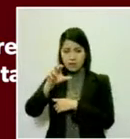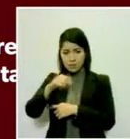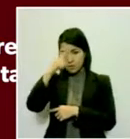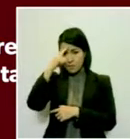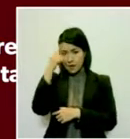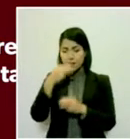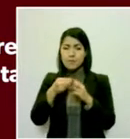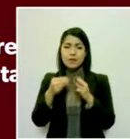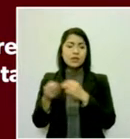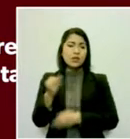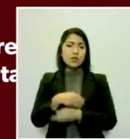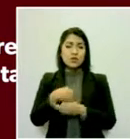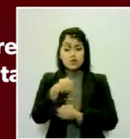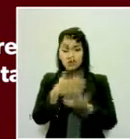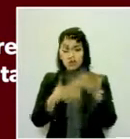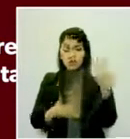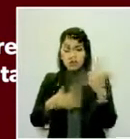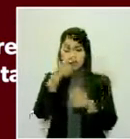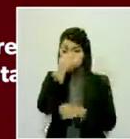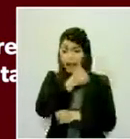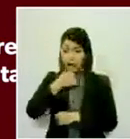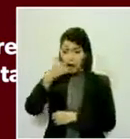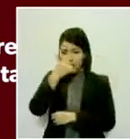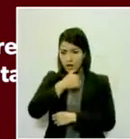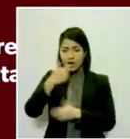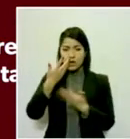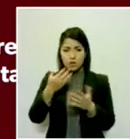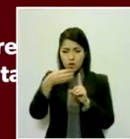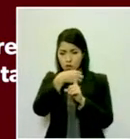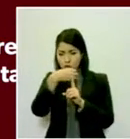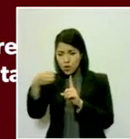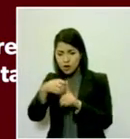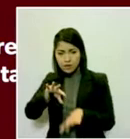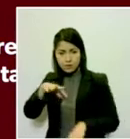cargas de materias los alumnos estuvieran en completo